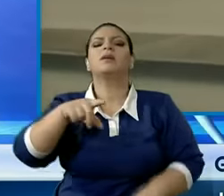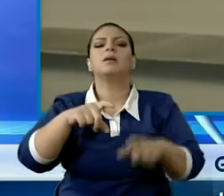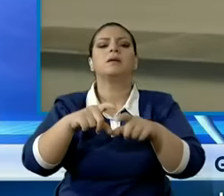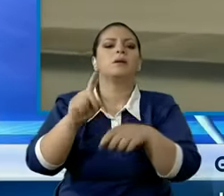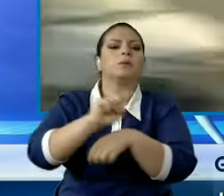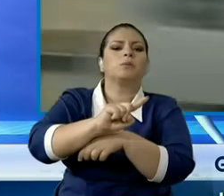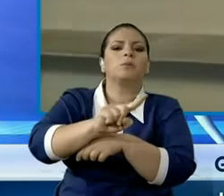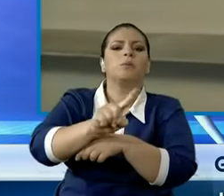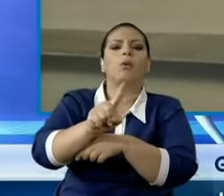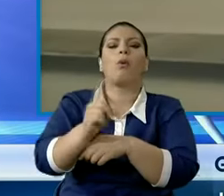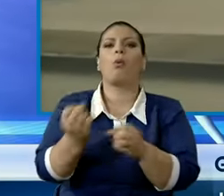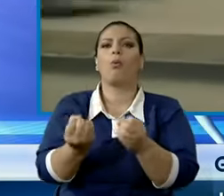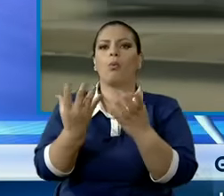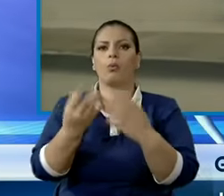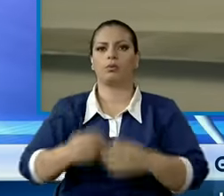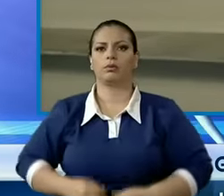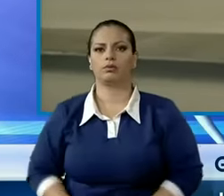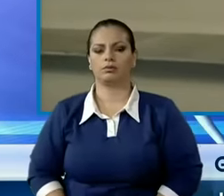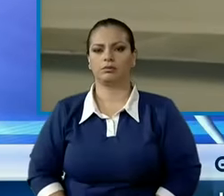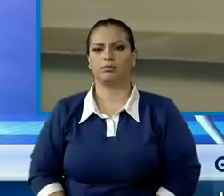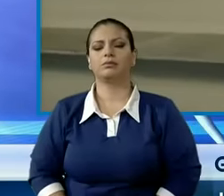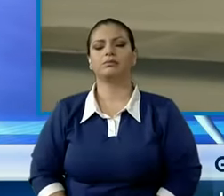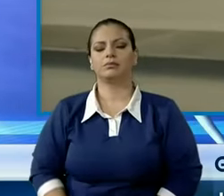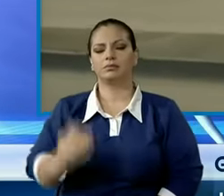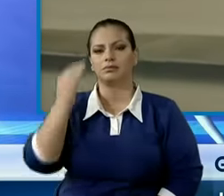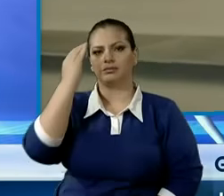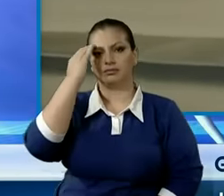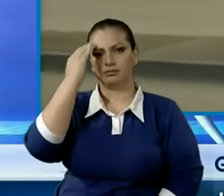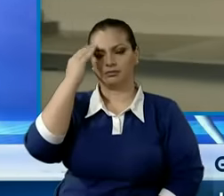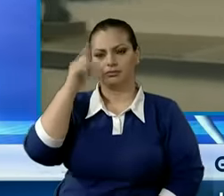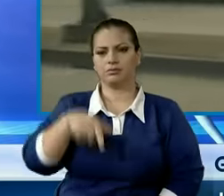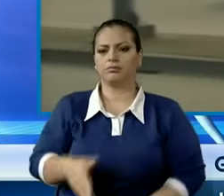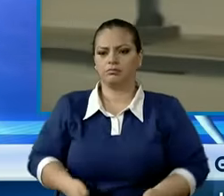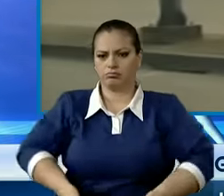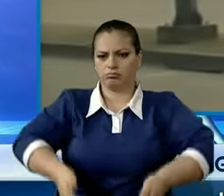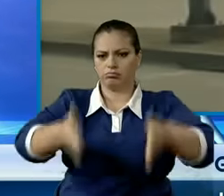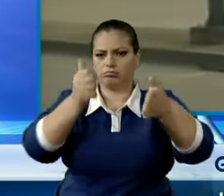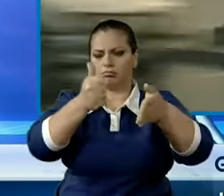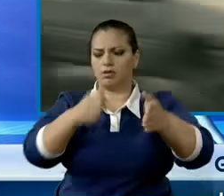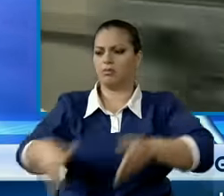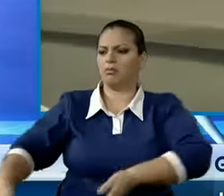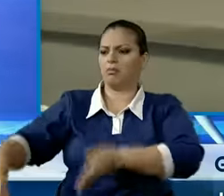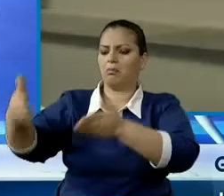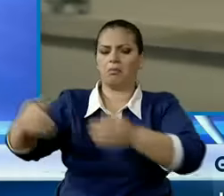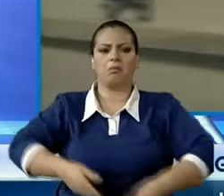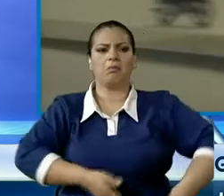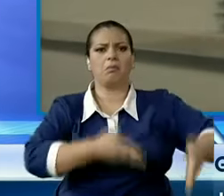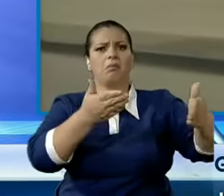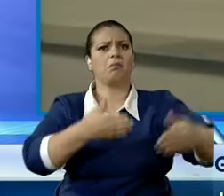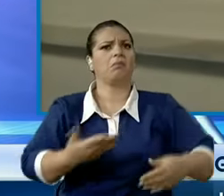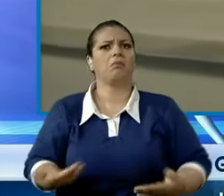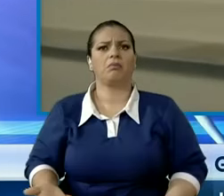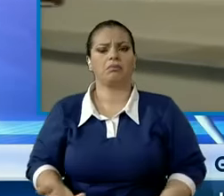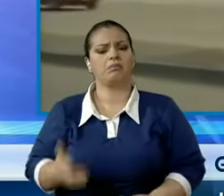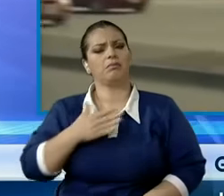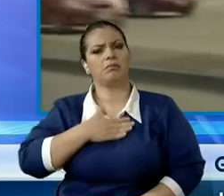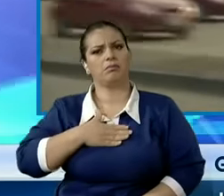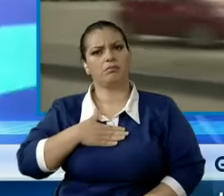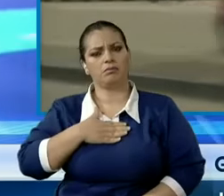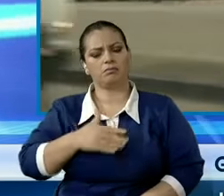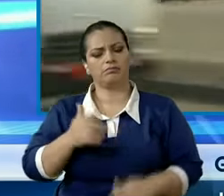por los carriles derechos de servicio hacen lo que les da la gana con la velocidad. Anoche hubo otro accidente de tránsito. Anoche otro accidente ahí, sí.